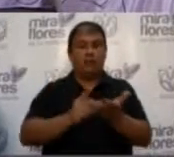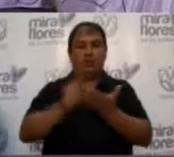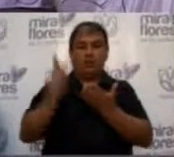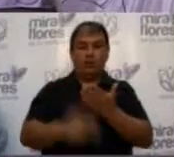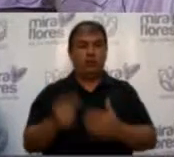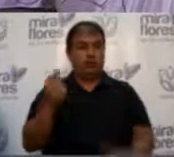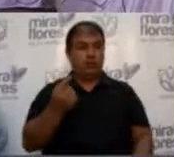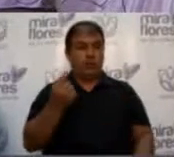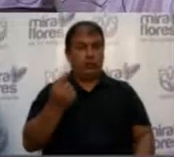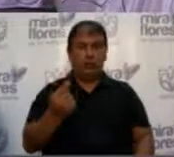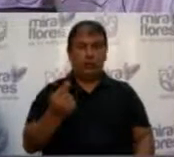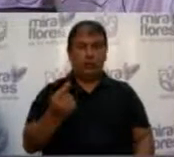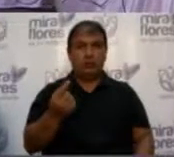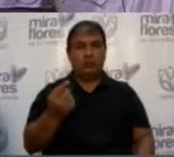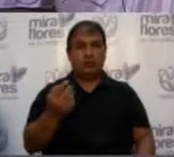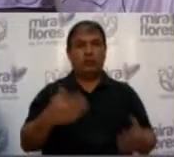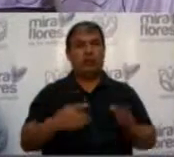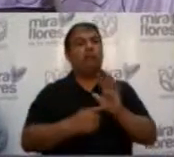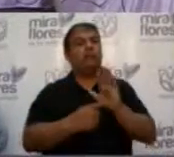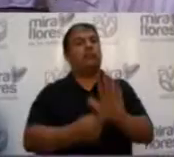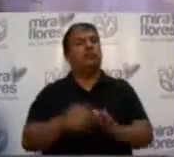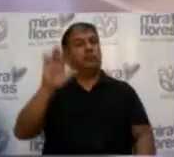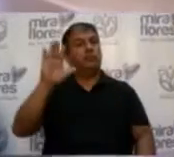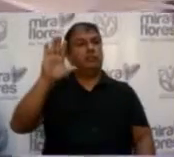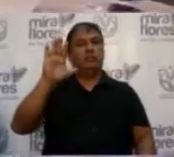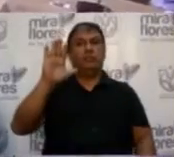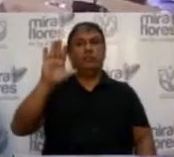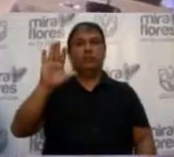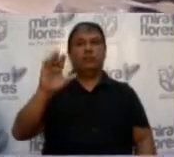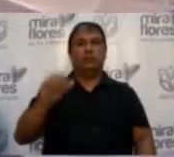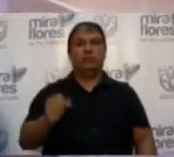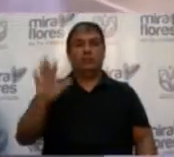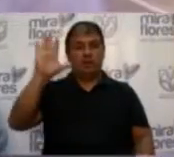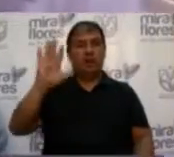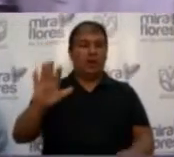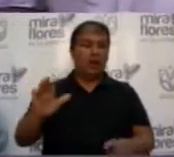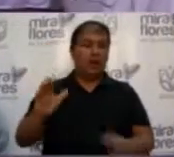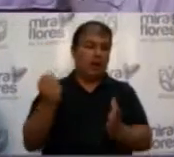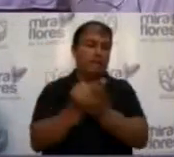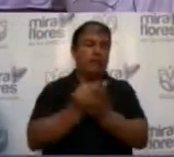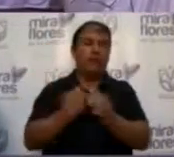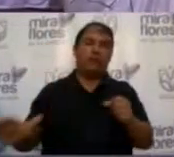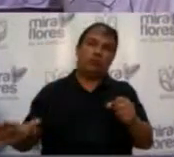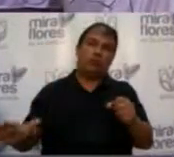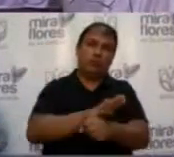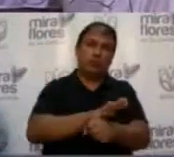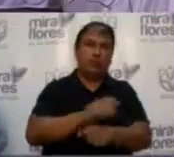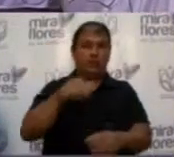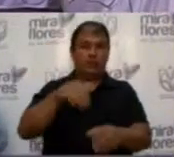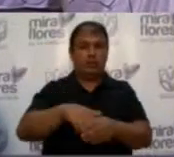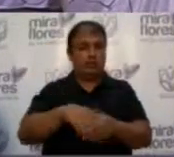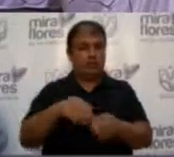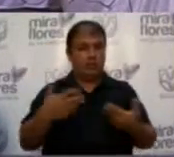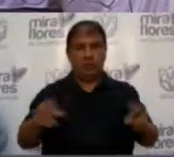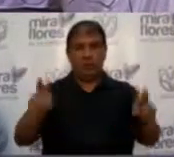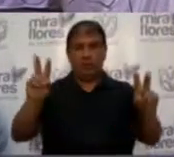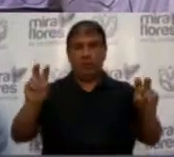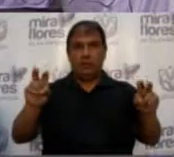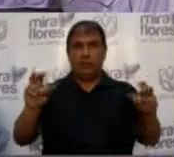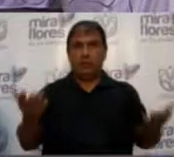proyecto único, sírvanse a expresar la señal de conformidad. Se aprueba por unanimidad de votos. No tenemos más